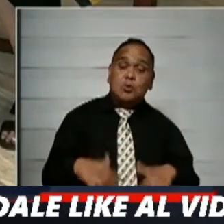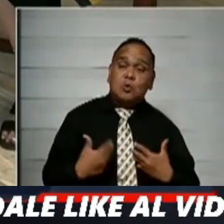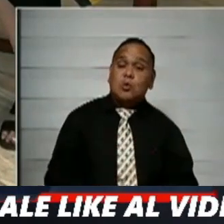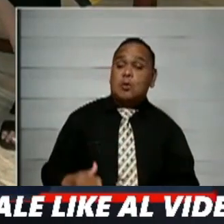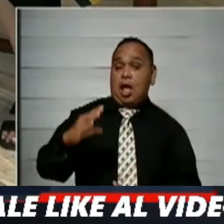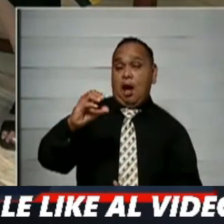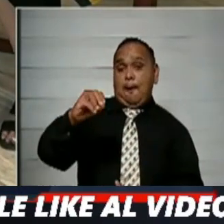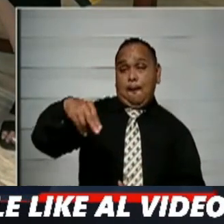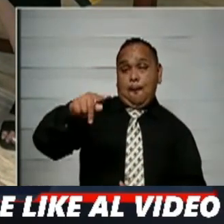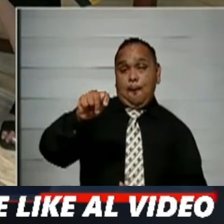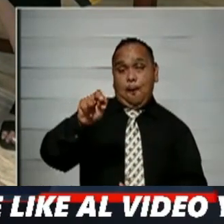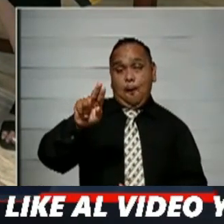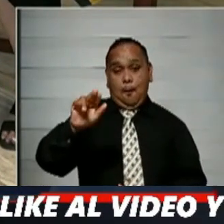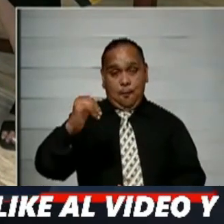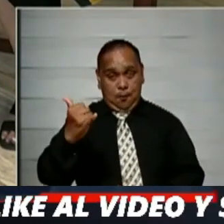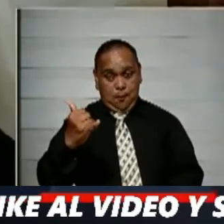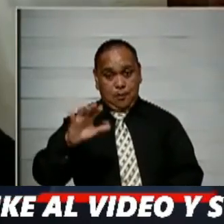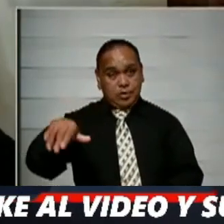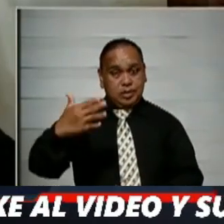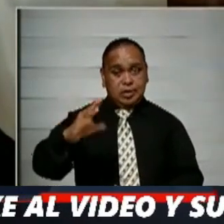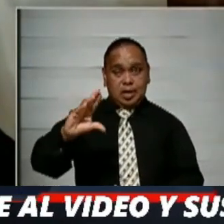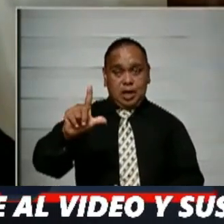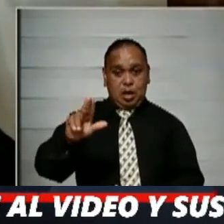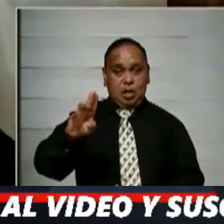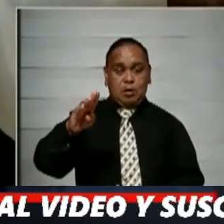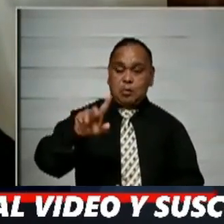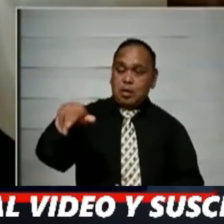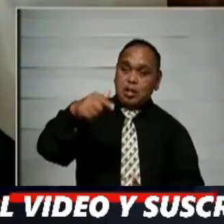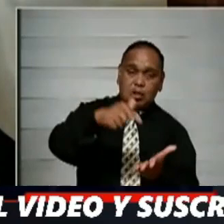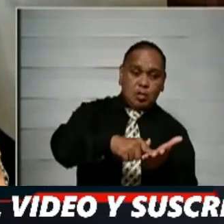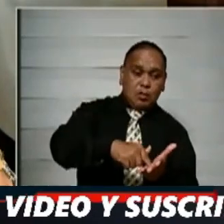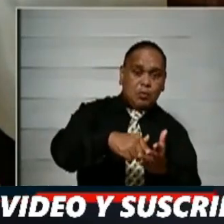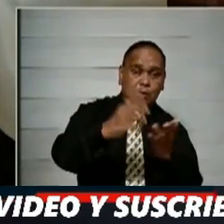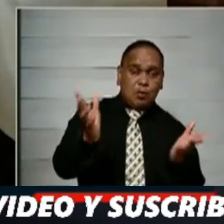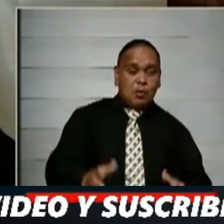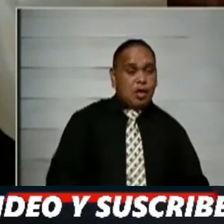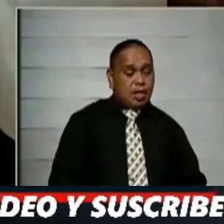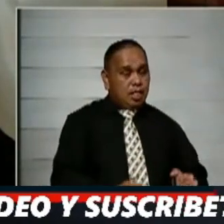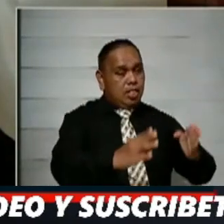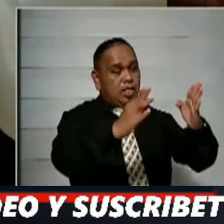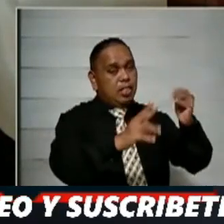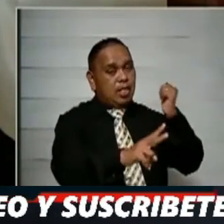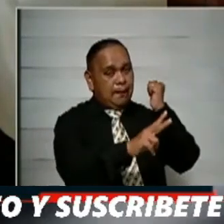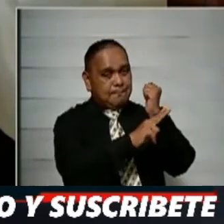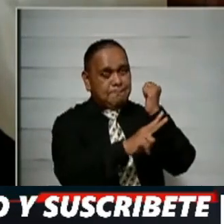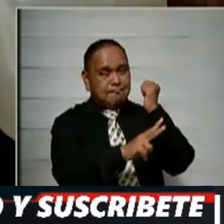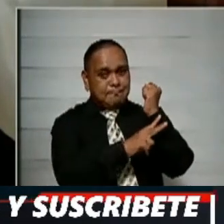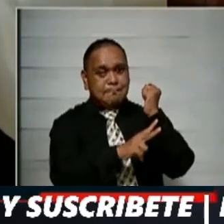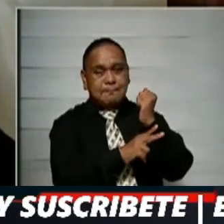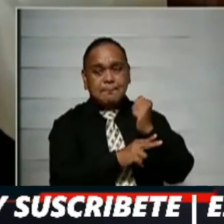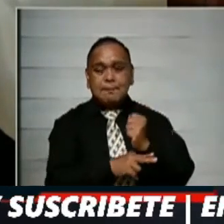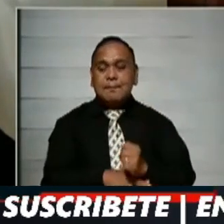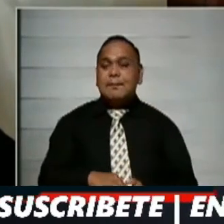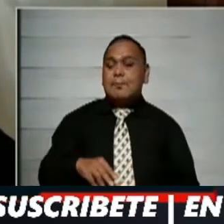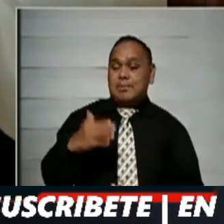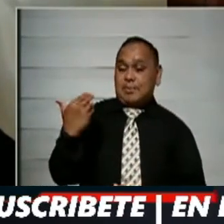Club, un lote, otro lote, tiene locales en las Torres de Cristal, terrenos en Aquimpech, terrenos en Lomas